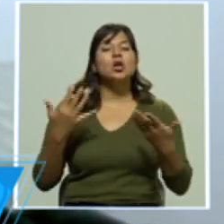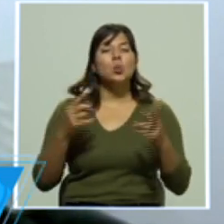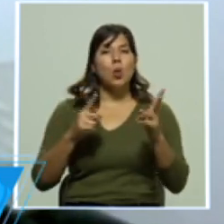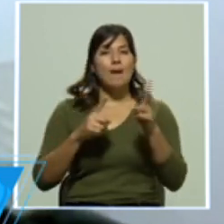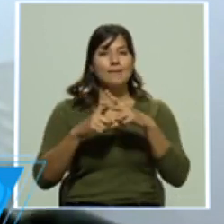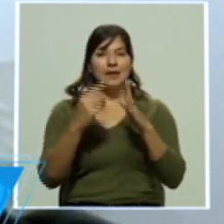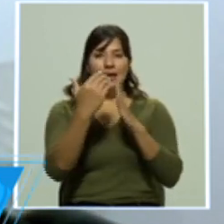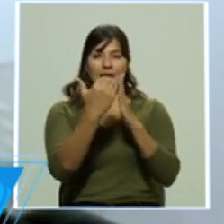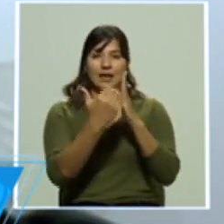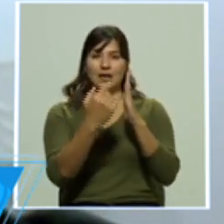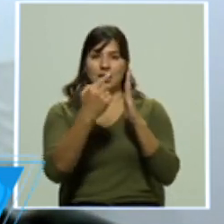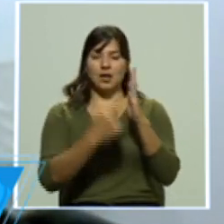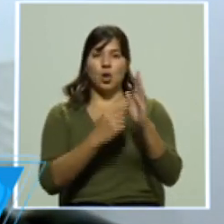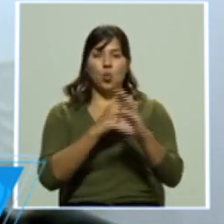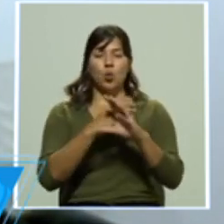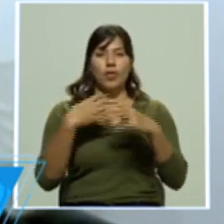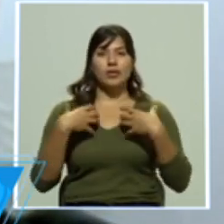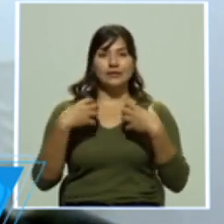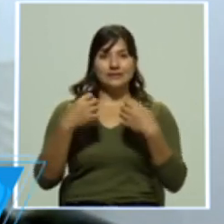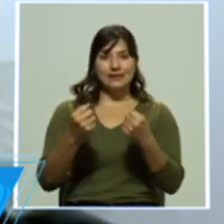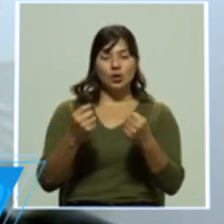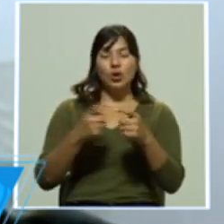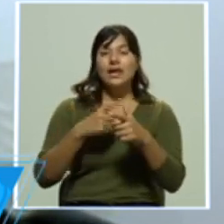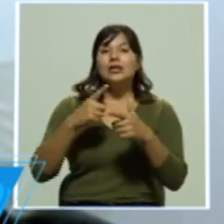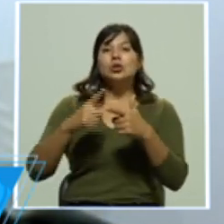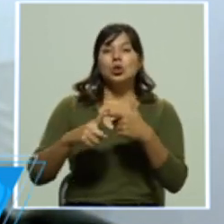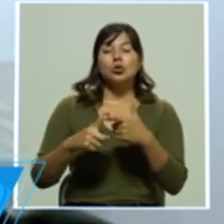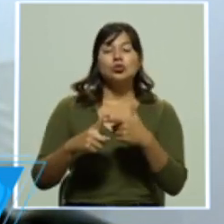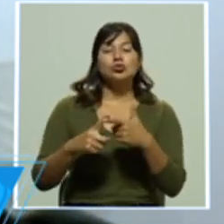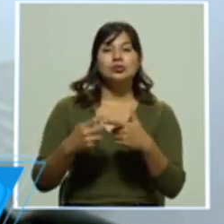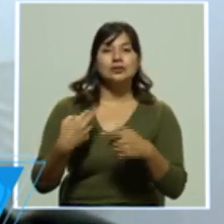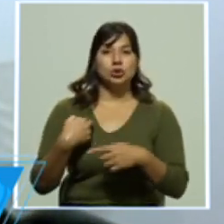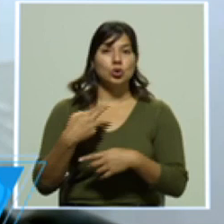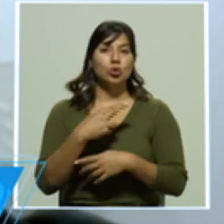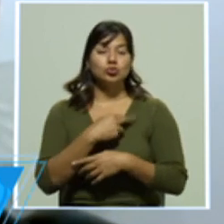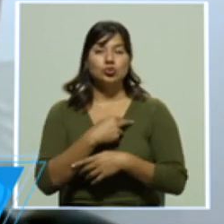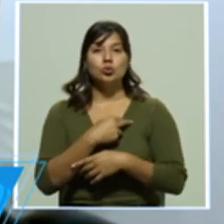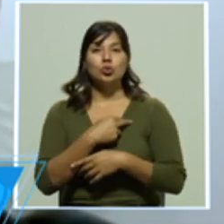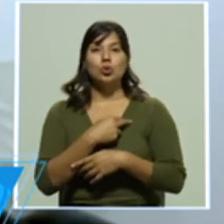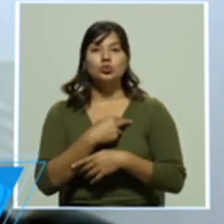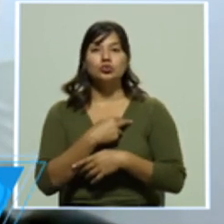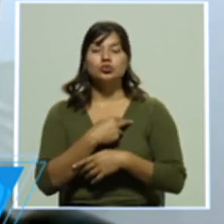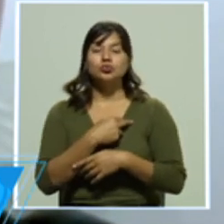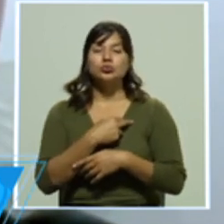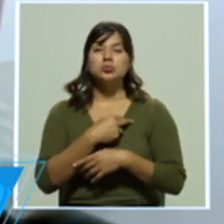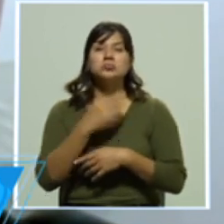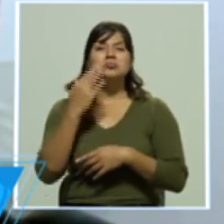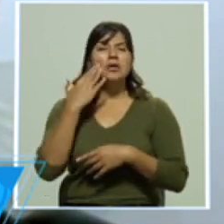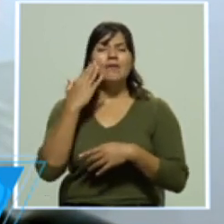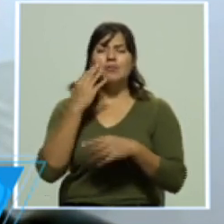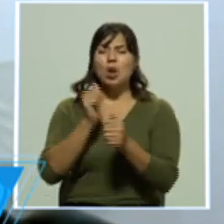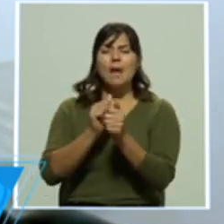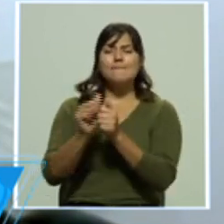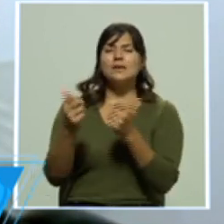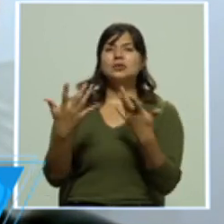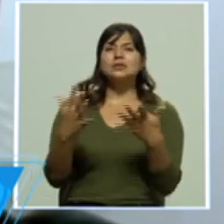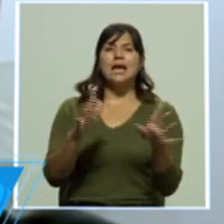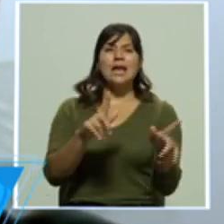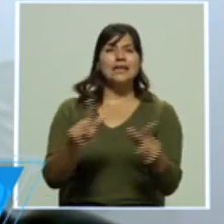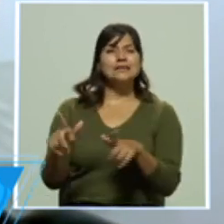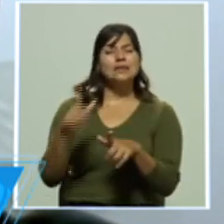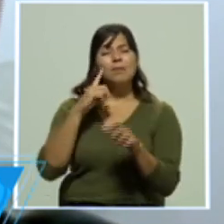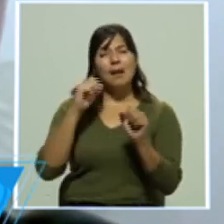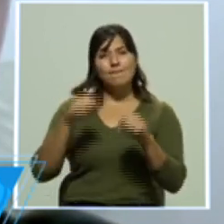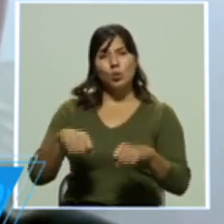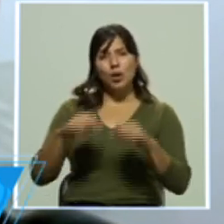Entonces nosotros como Cámara podemos dar fe de que la inmensa mayoría del sector está preparado para recibir a consumidores durante